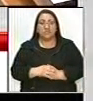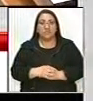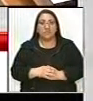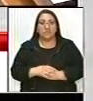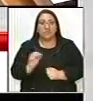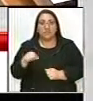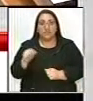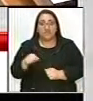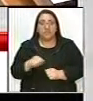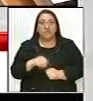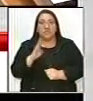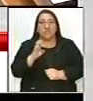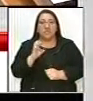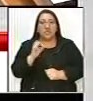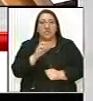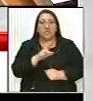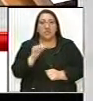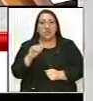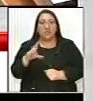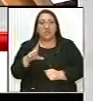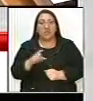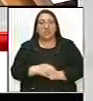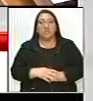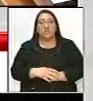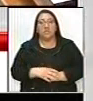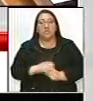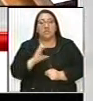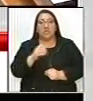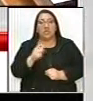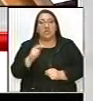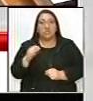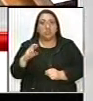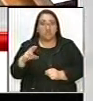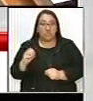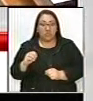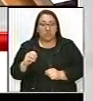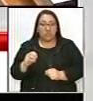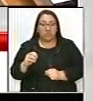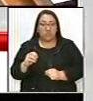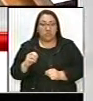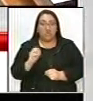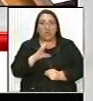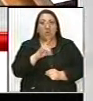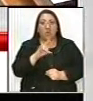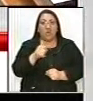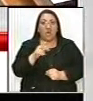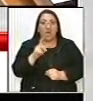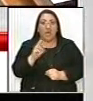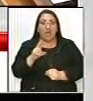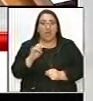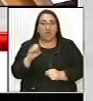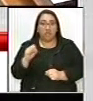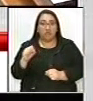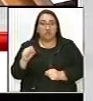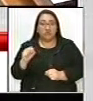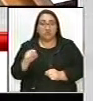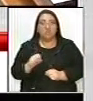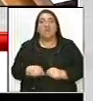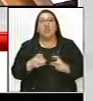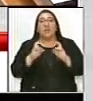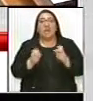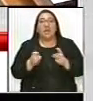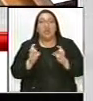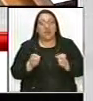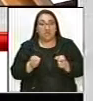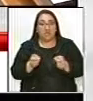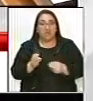Alcorta Suero, sí. Becerril Rodríguez, Castro Grandes, Cuadros Candia, Galarreta Velarde,